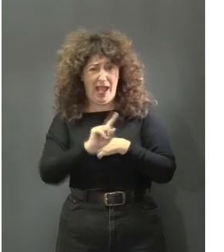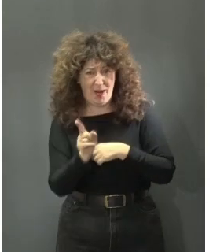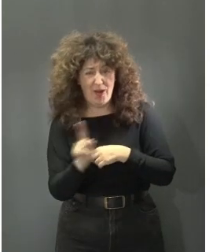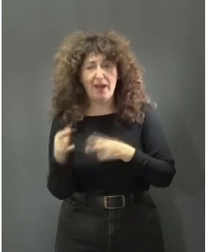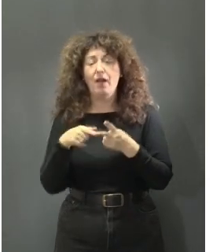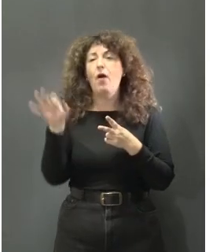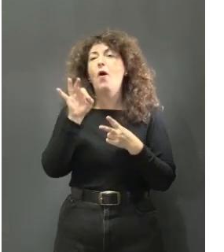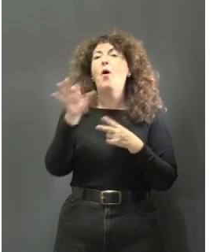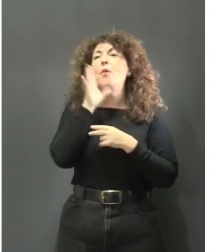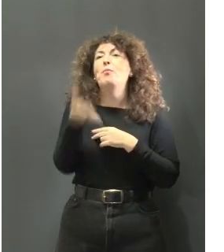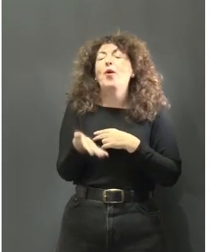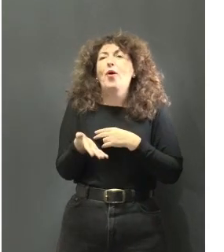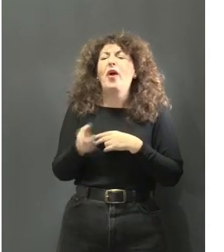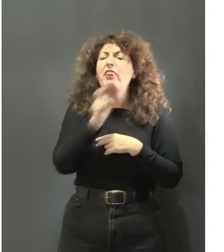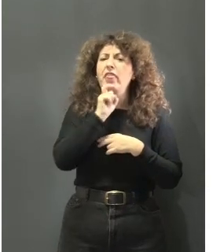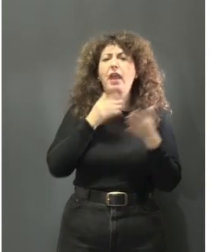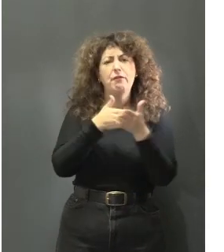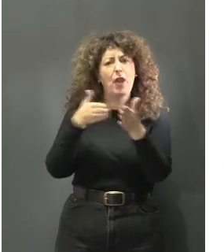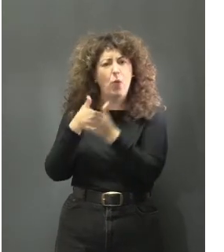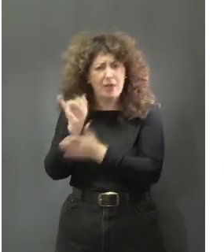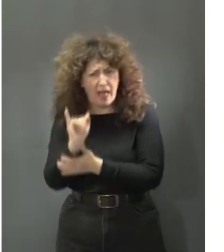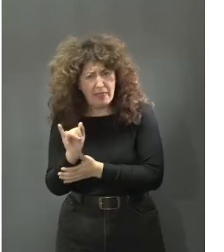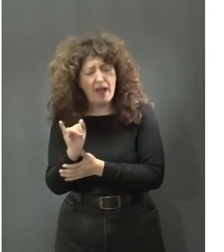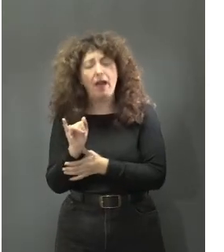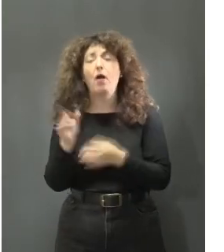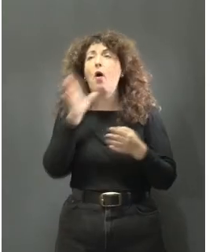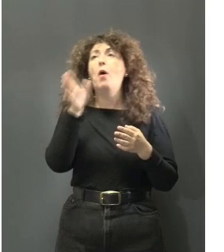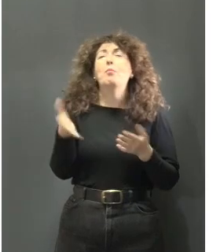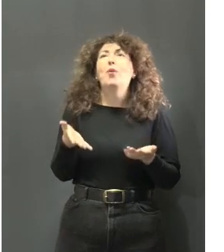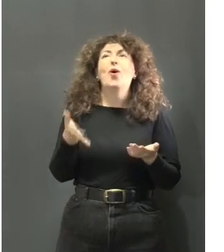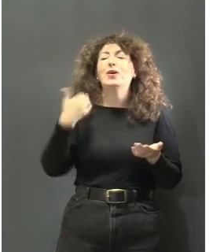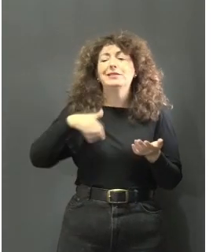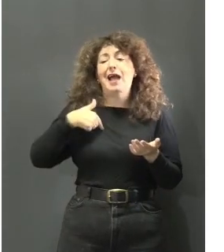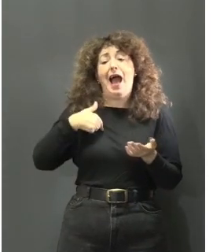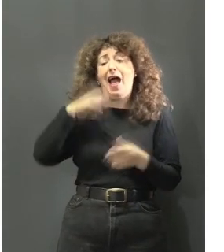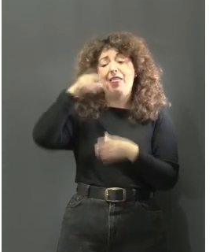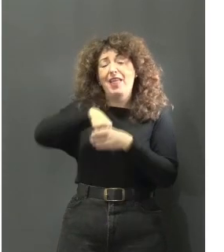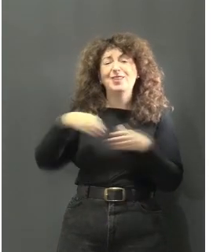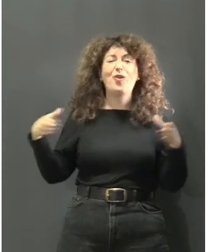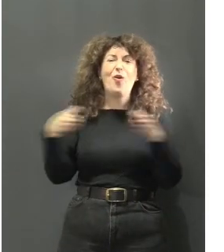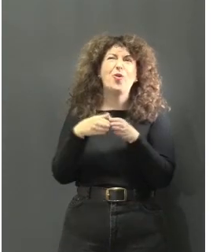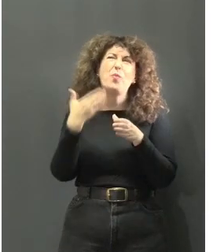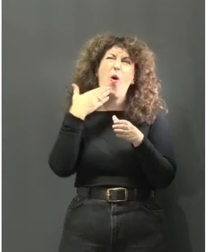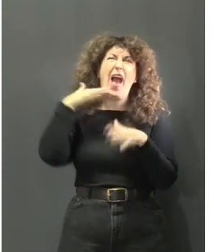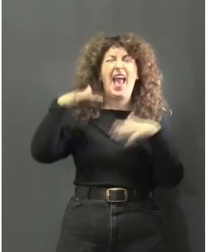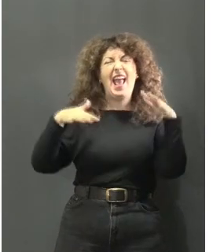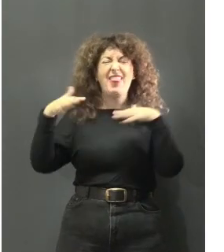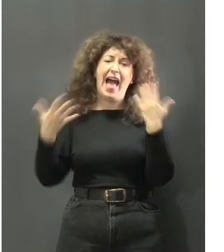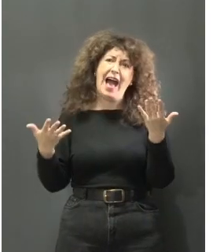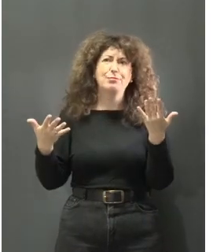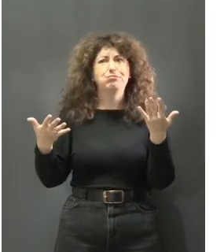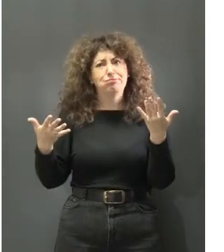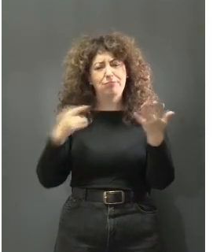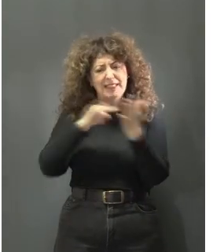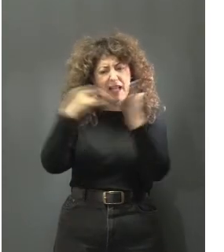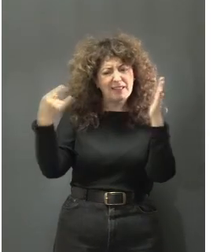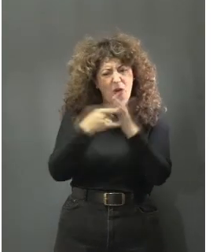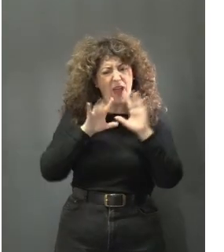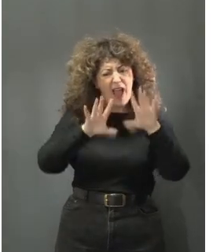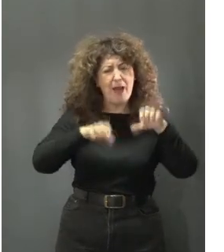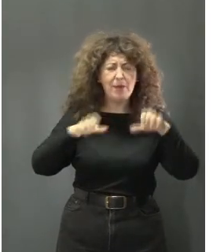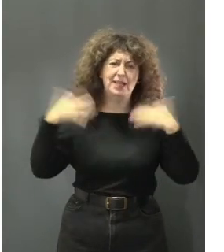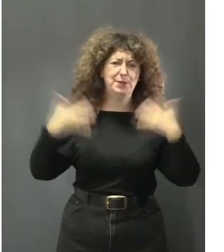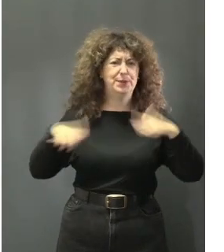porque tienen alguna dificultad o bien porque pertenecen ya a un grupo de edad en que es más complejo el